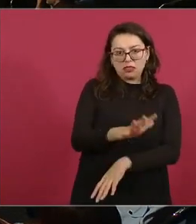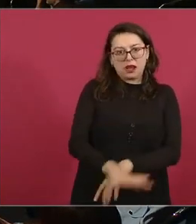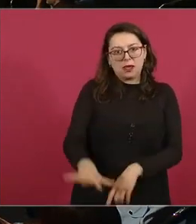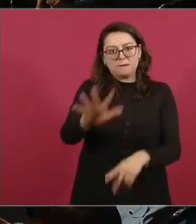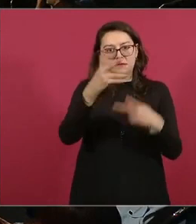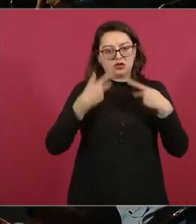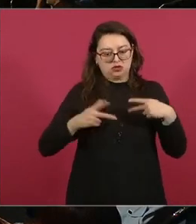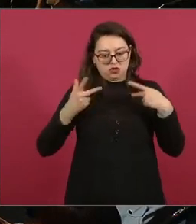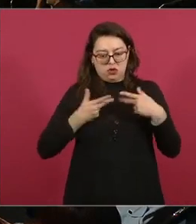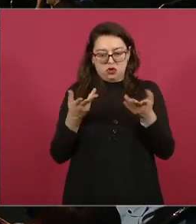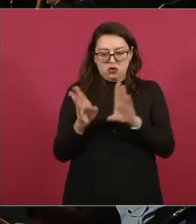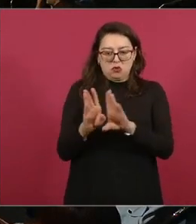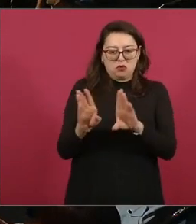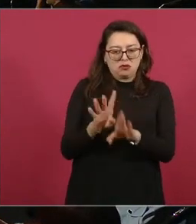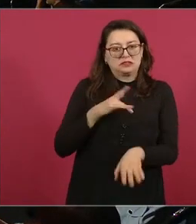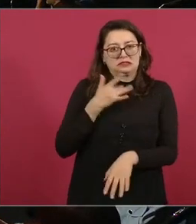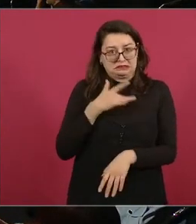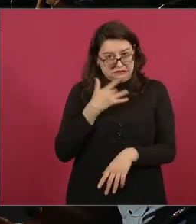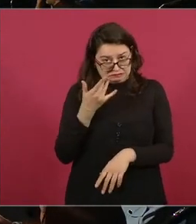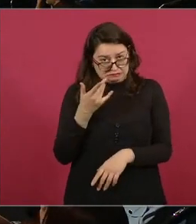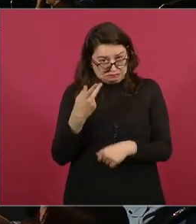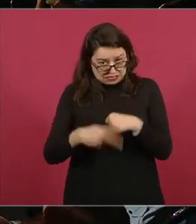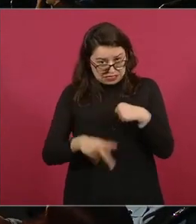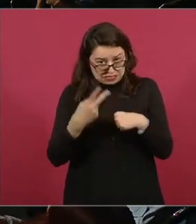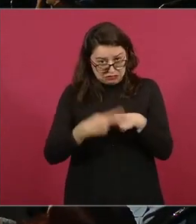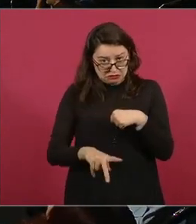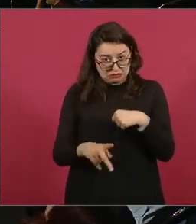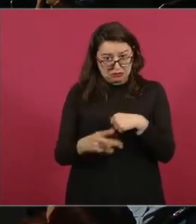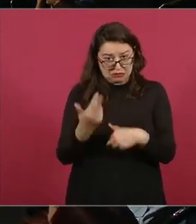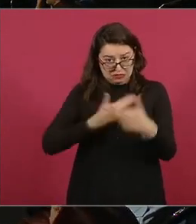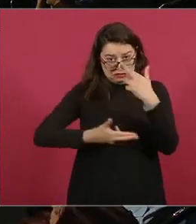Gracias, presidente. Aquí no tenemos